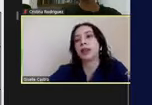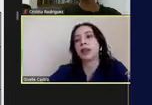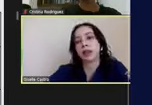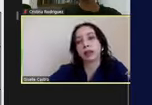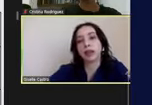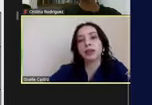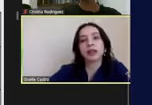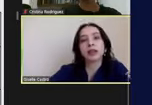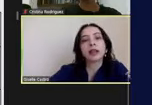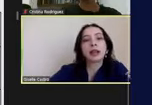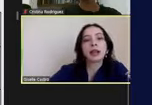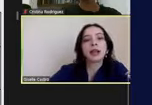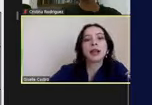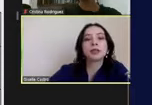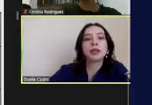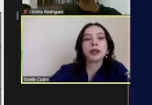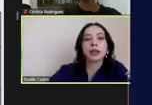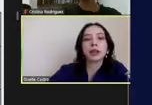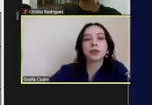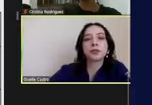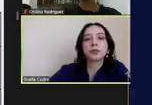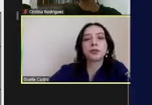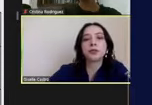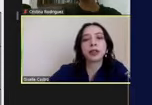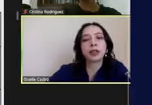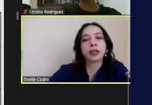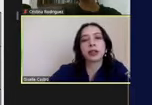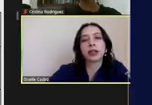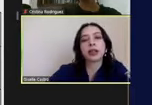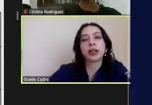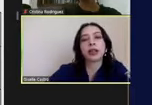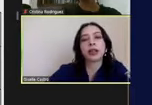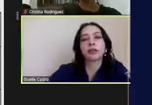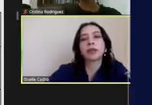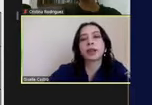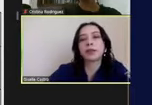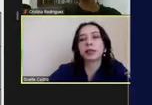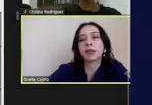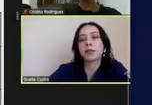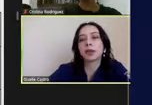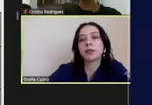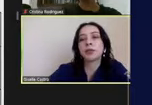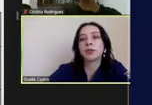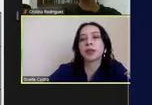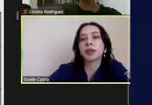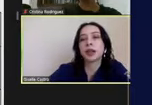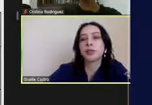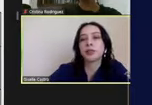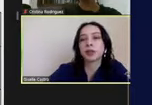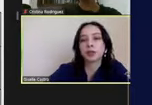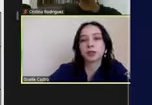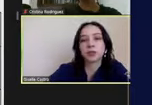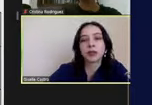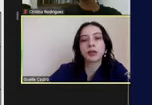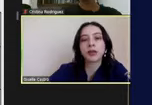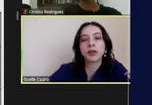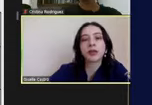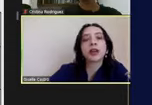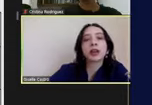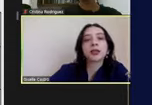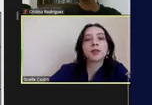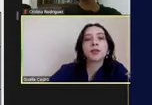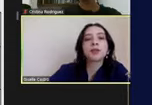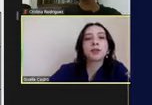se divide en tres. En el caso del grado 1, vamos a tener que es un leve estiramiento con desgarros